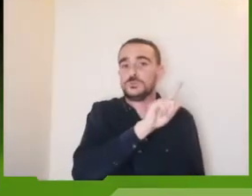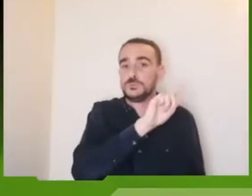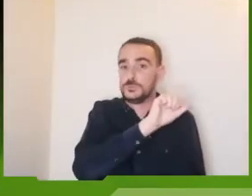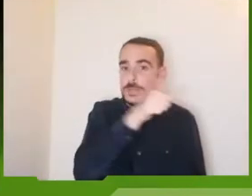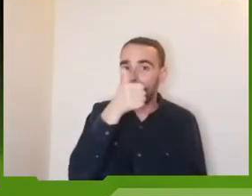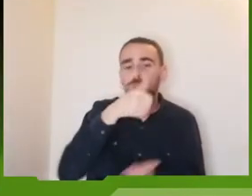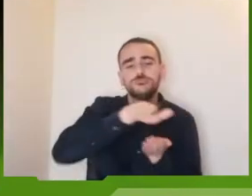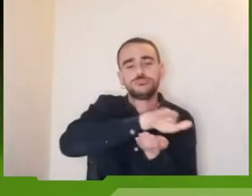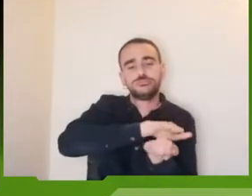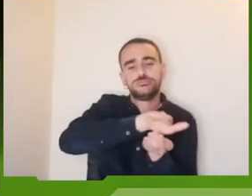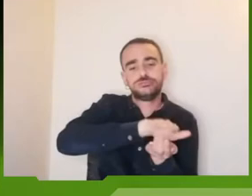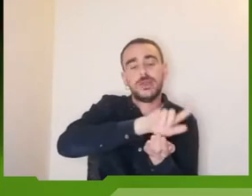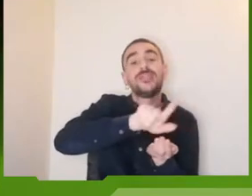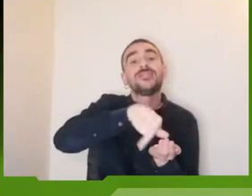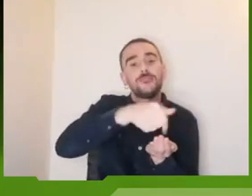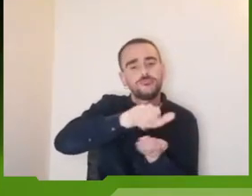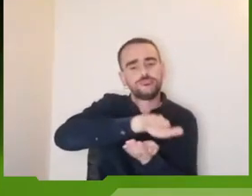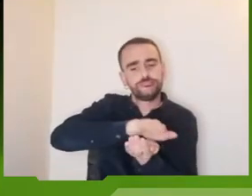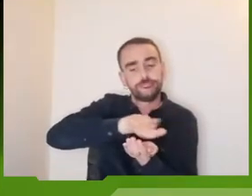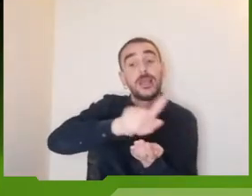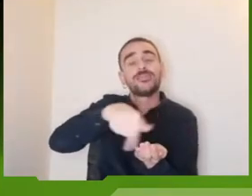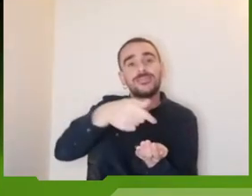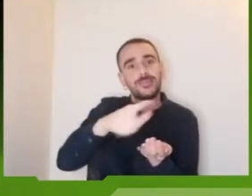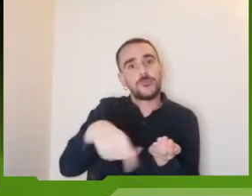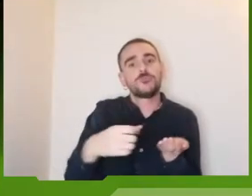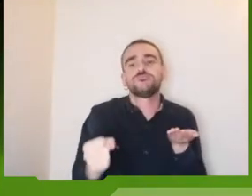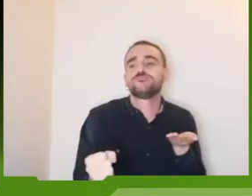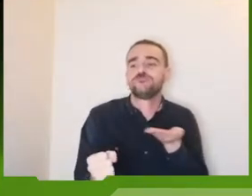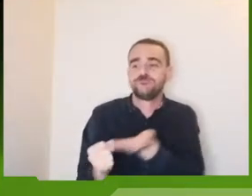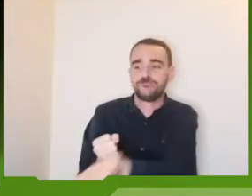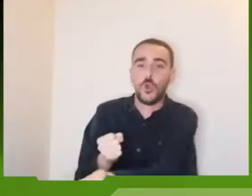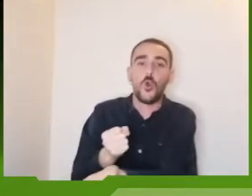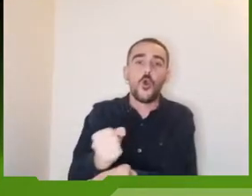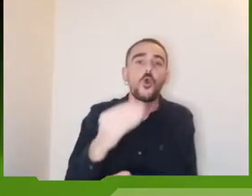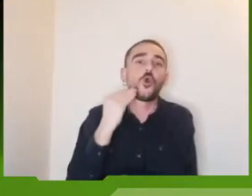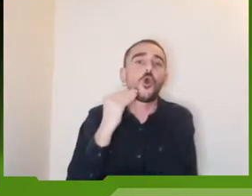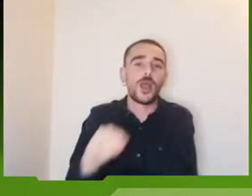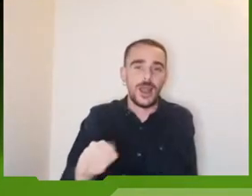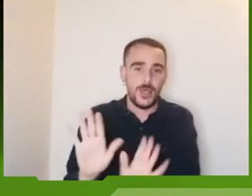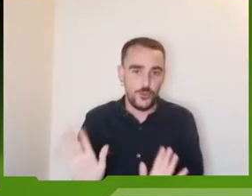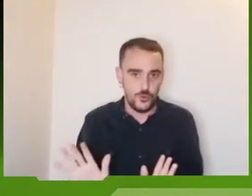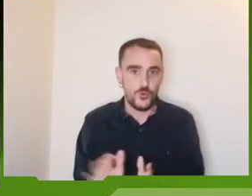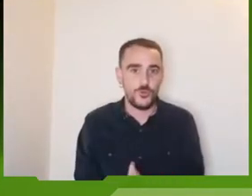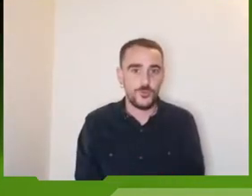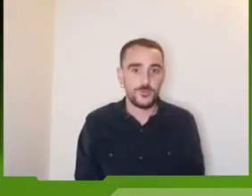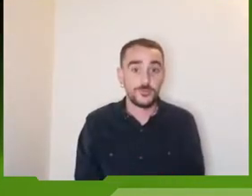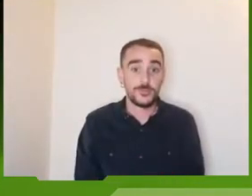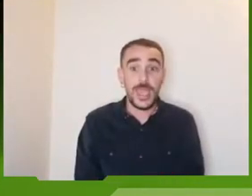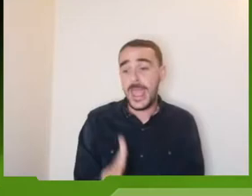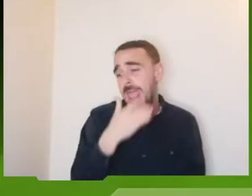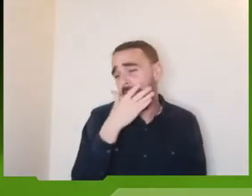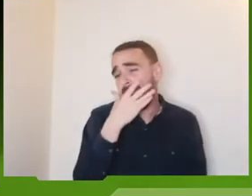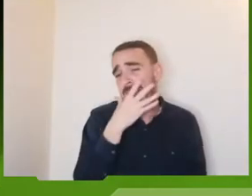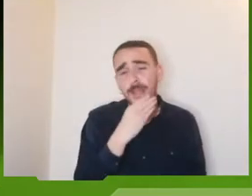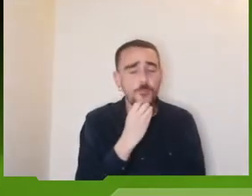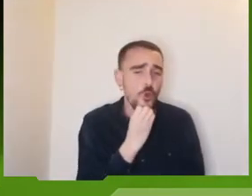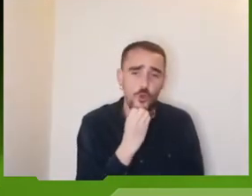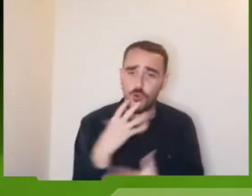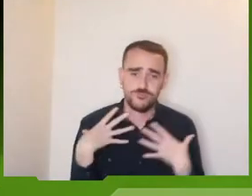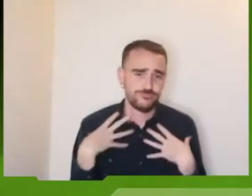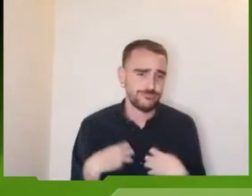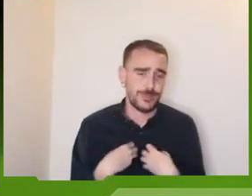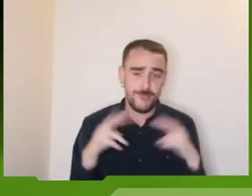hagan las formitas y se congelen así. ¡Qué monada! ¿Las veis un poco? Se